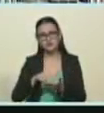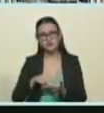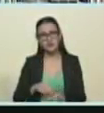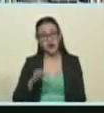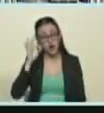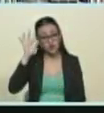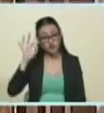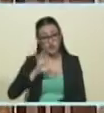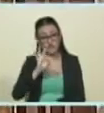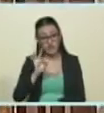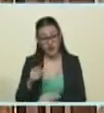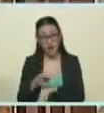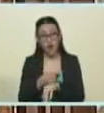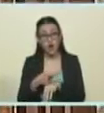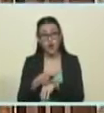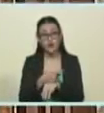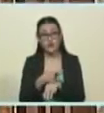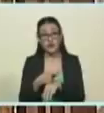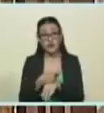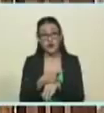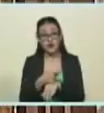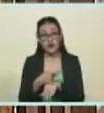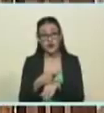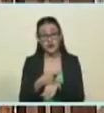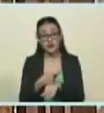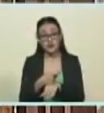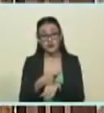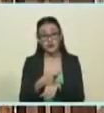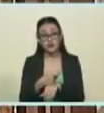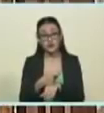el Consejo Federal de Gobierno